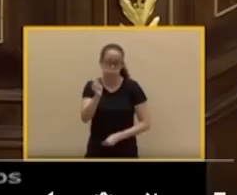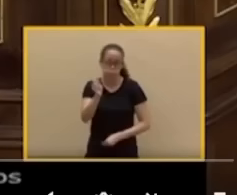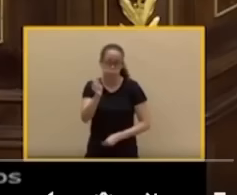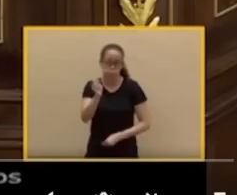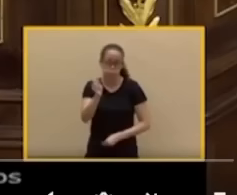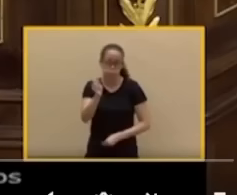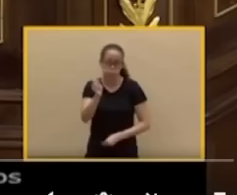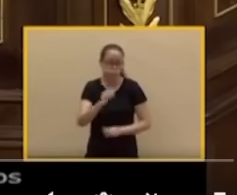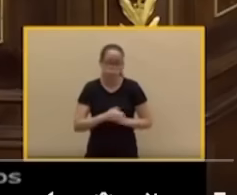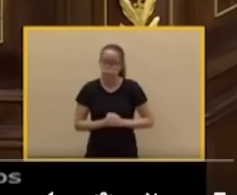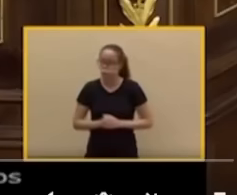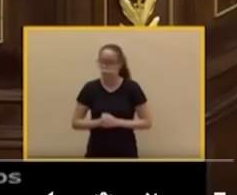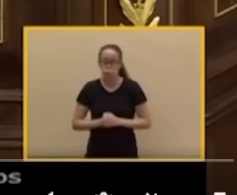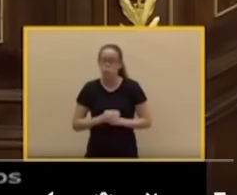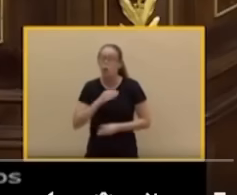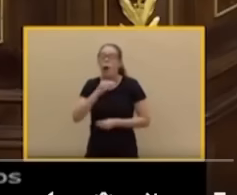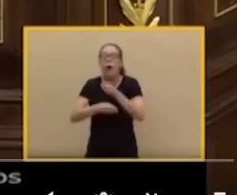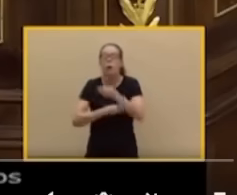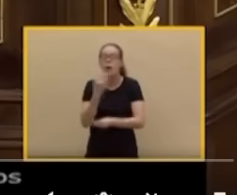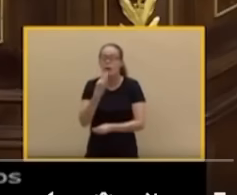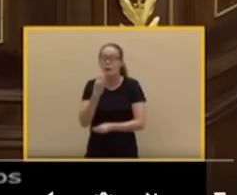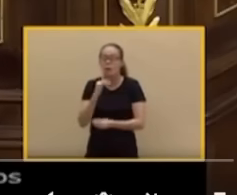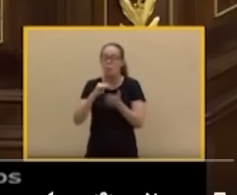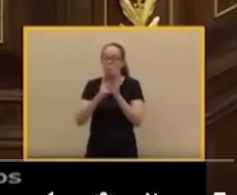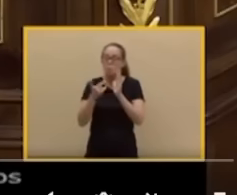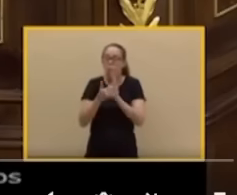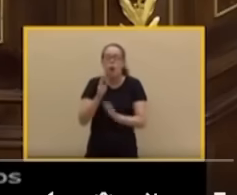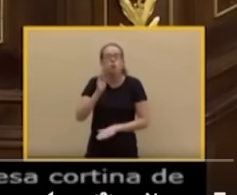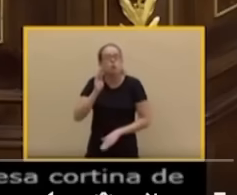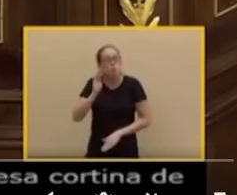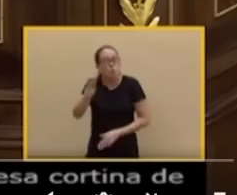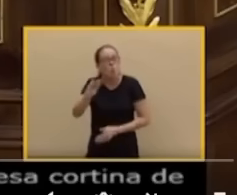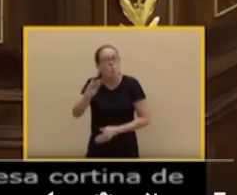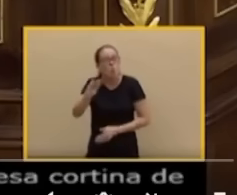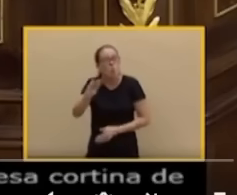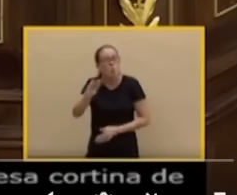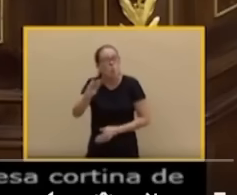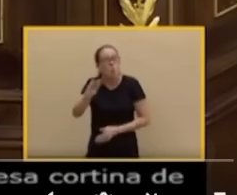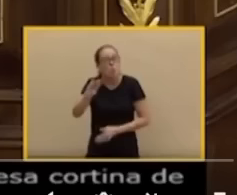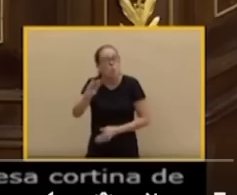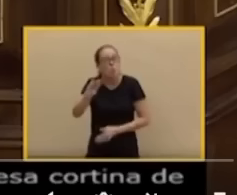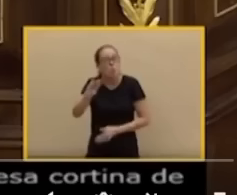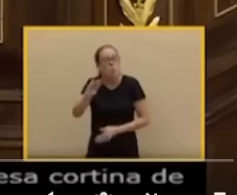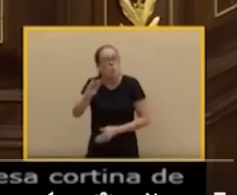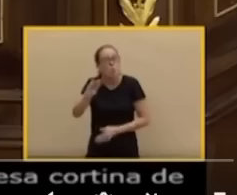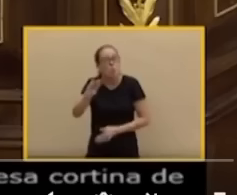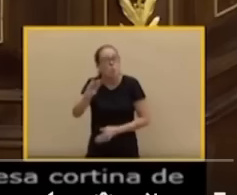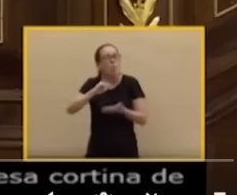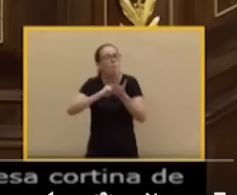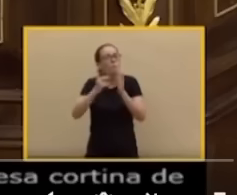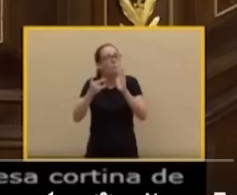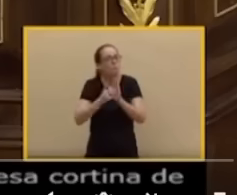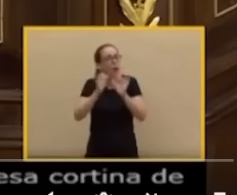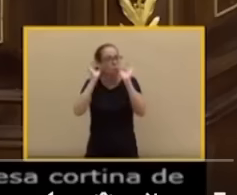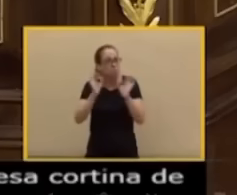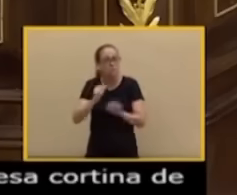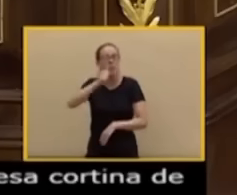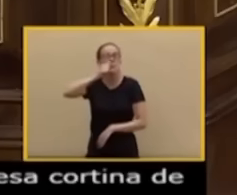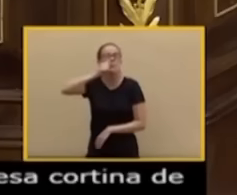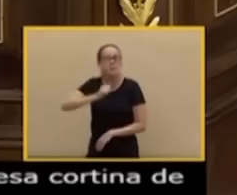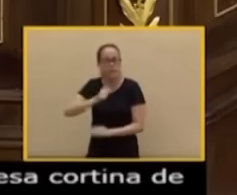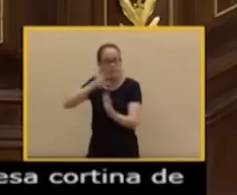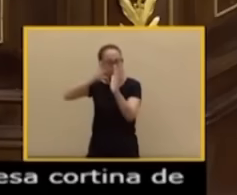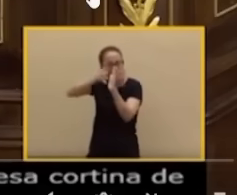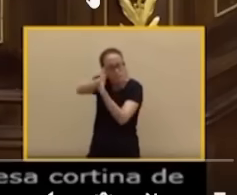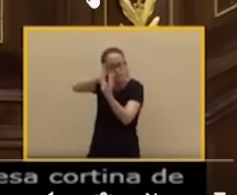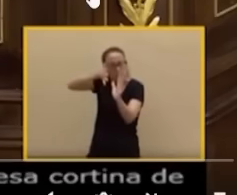totalmente alucinado. Vamos a hablar del plan Sánchez y vamos a descifrar y en tipo de esta, gracias por la suscripción. Explicarle a los españoles qué